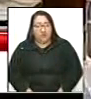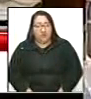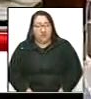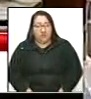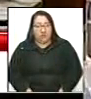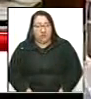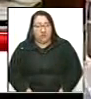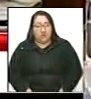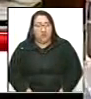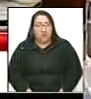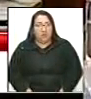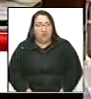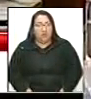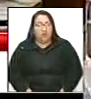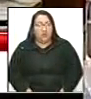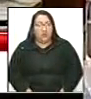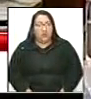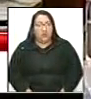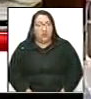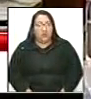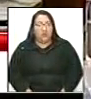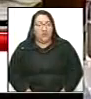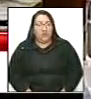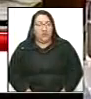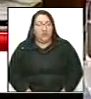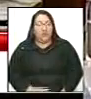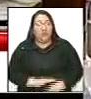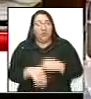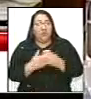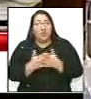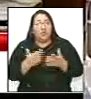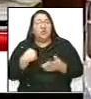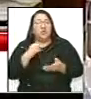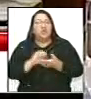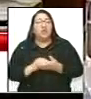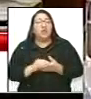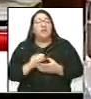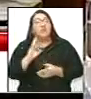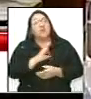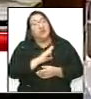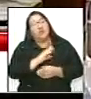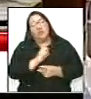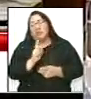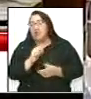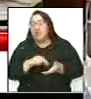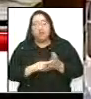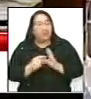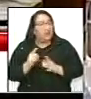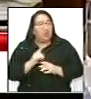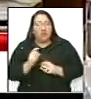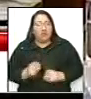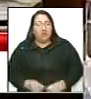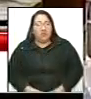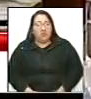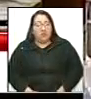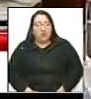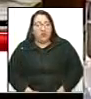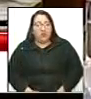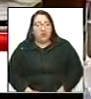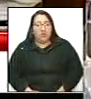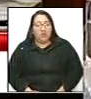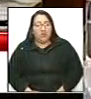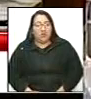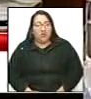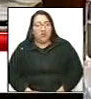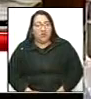está por todas las circunstancias que llevan al comportamiento del fiscal en esta ocasión. No es solamente el que mienta, sino por qué